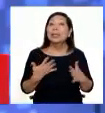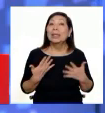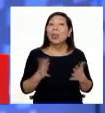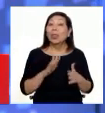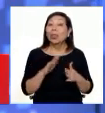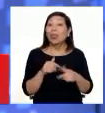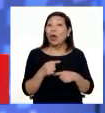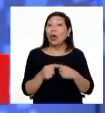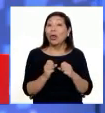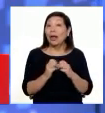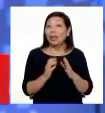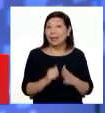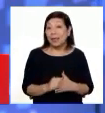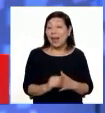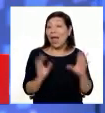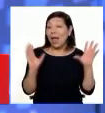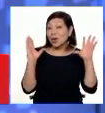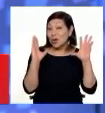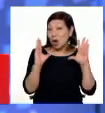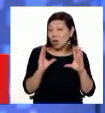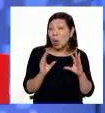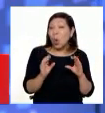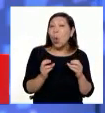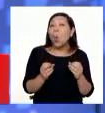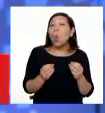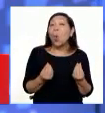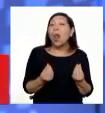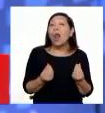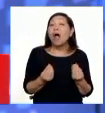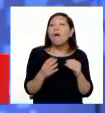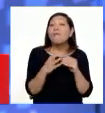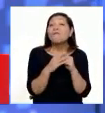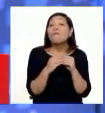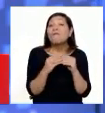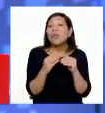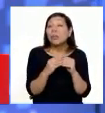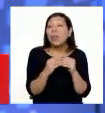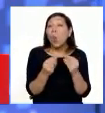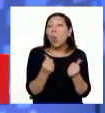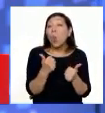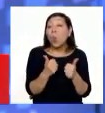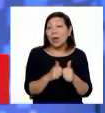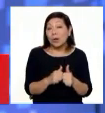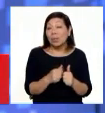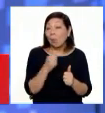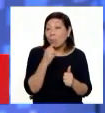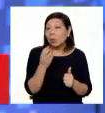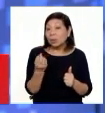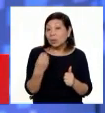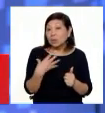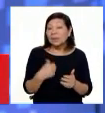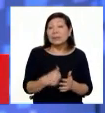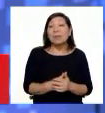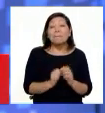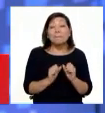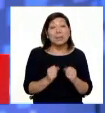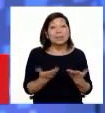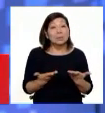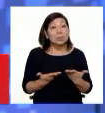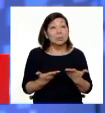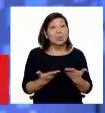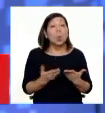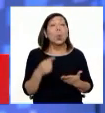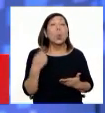durante todos los días, incluso en la noche, ¿cuál de las frutas que tenemos acá o cuál de las que usted nos puede recomendar para consumir